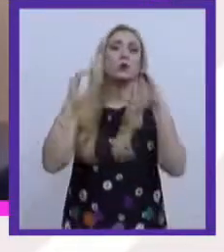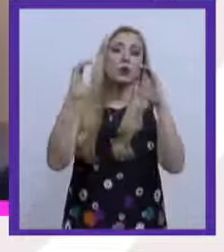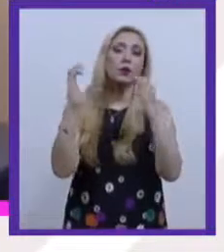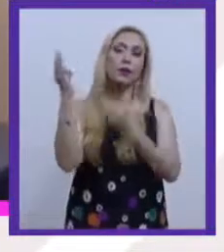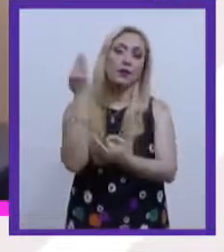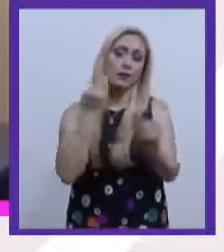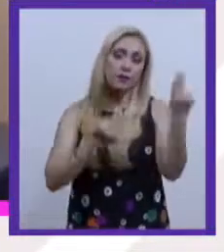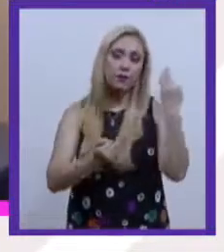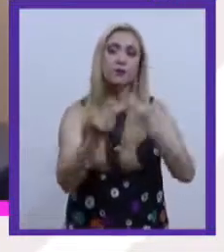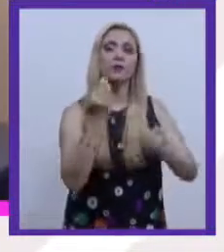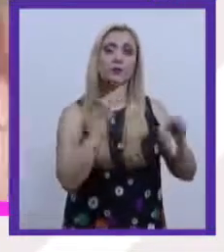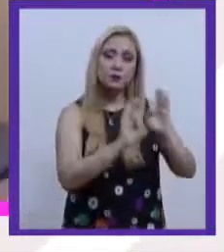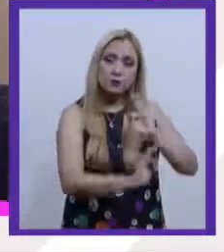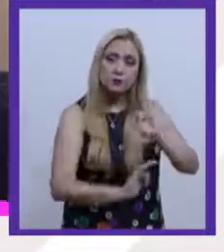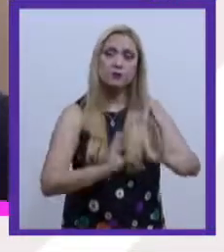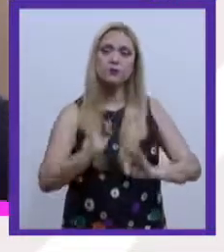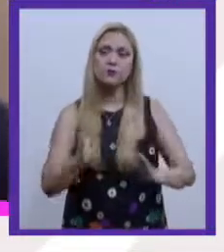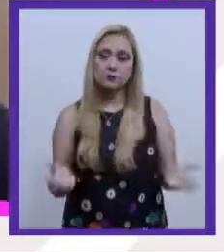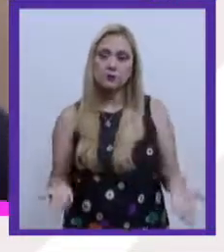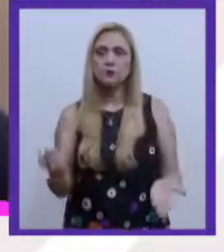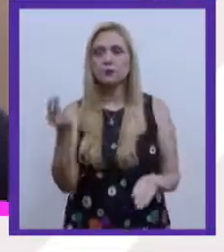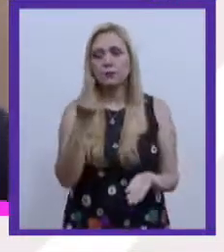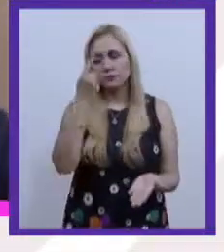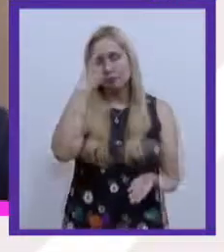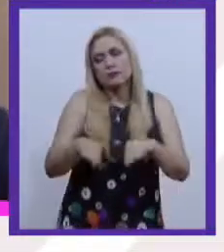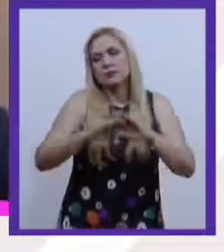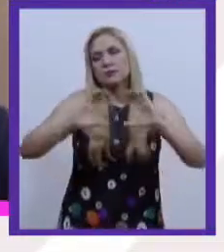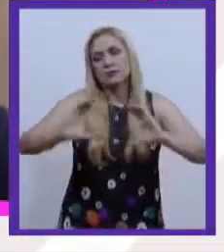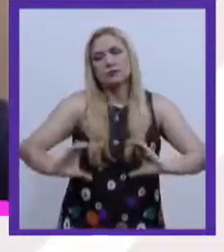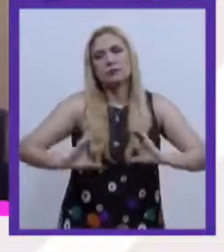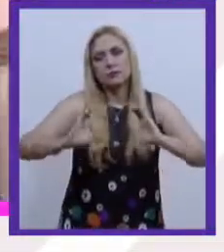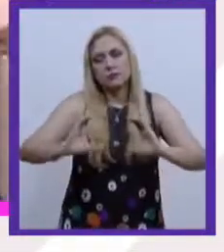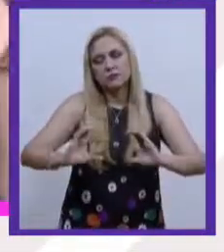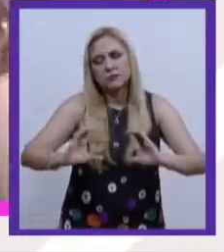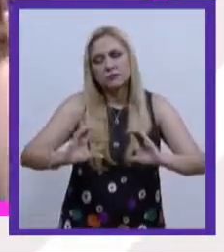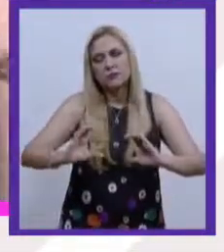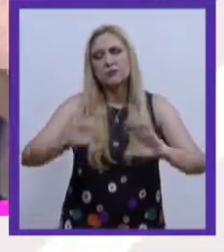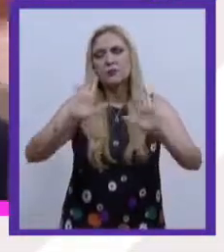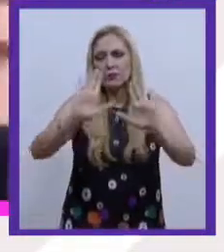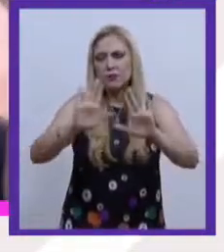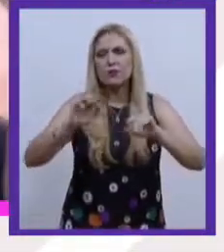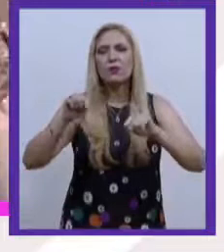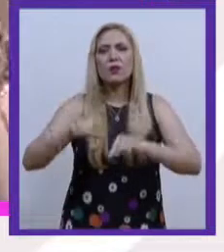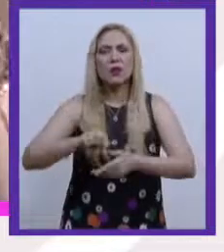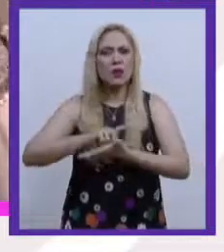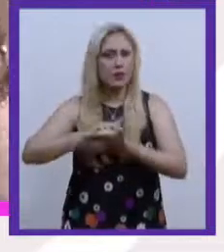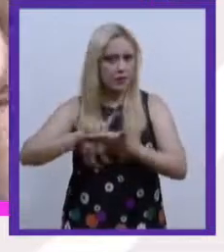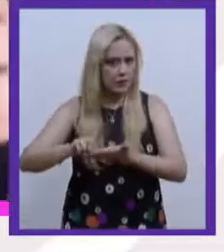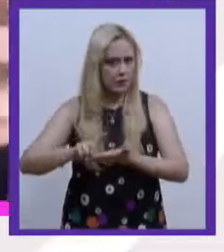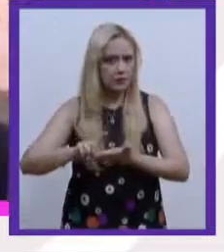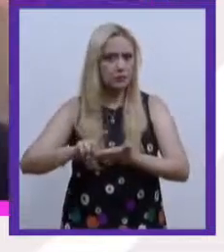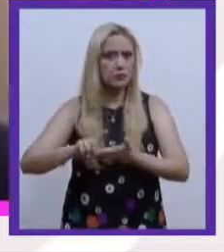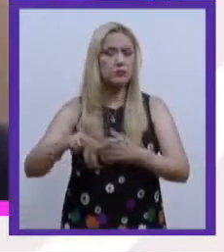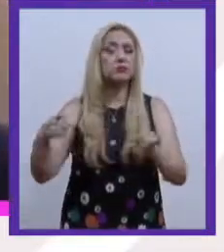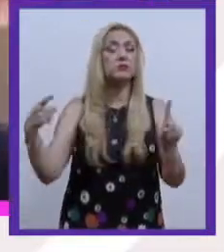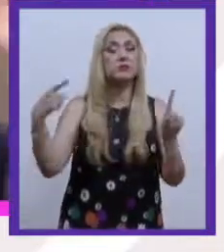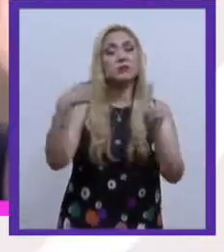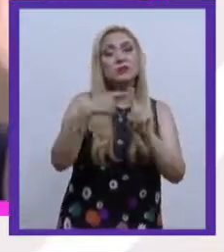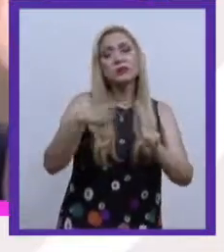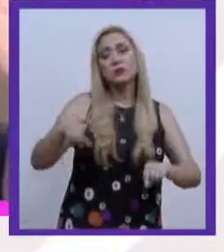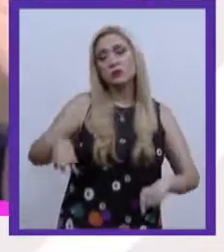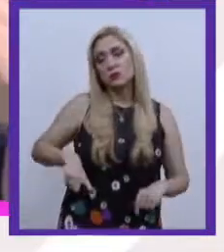lo básico para poder vivir, que son este tema de los cuidados. Y al ponerlo como un derecho, le corresponde al